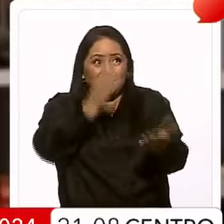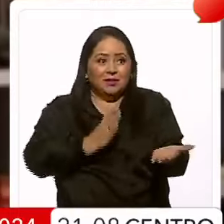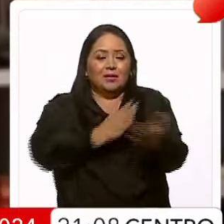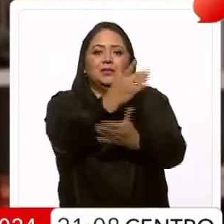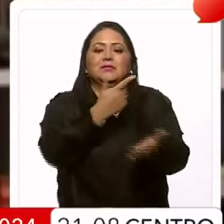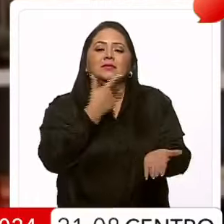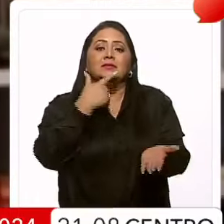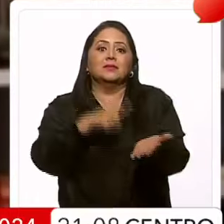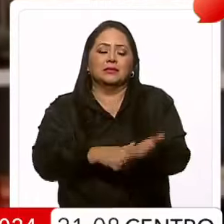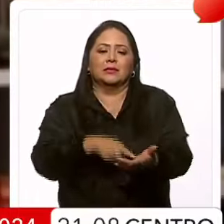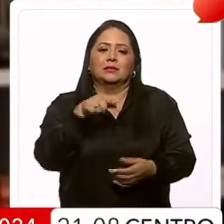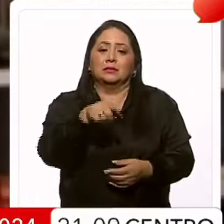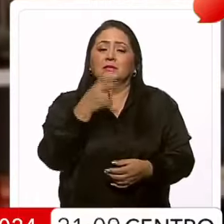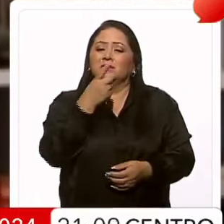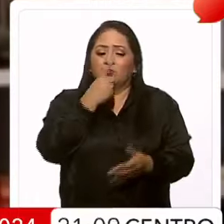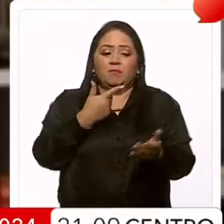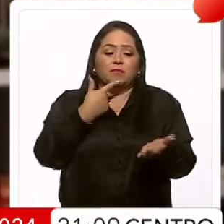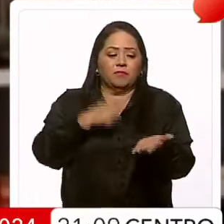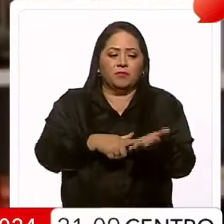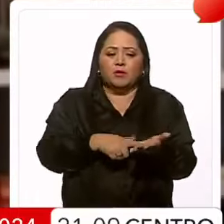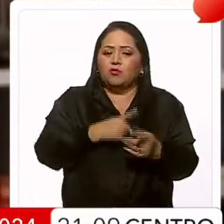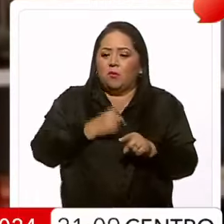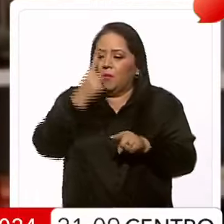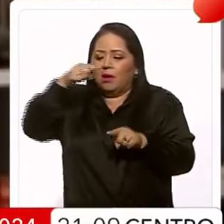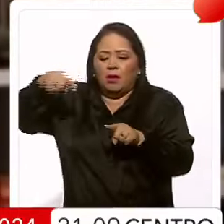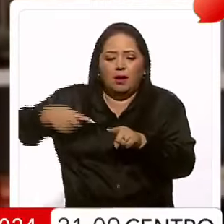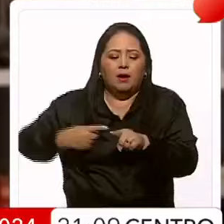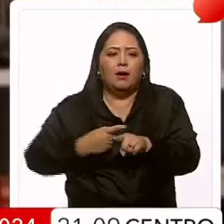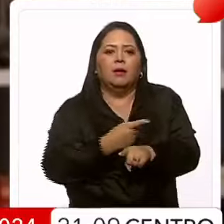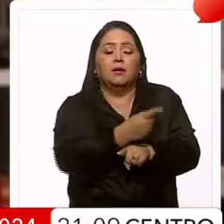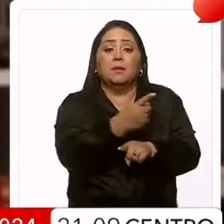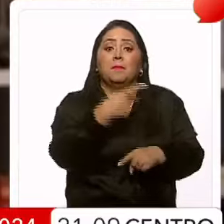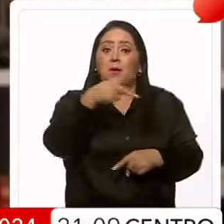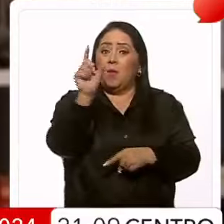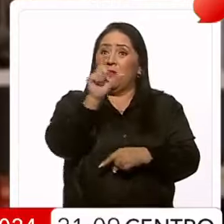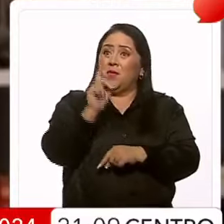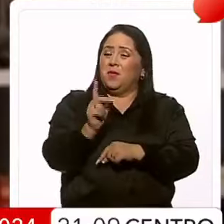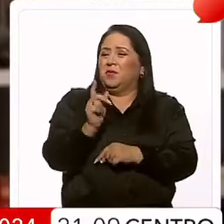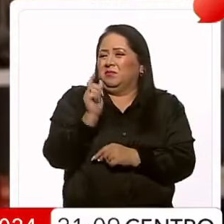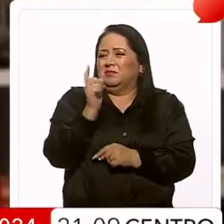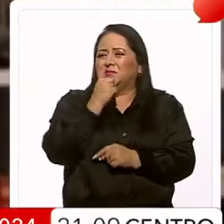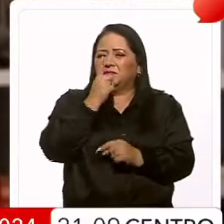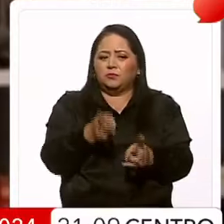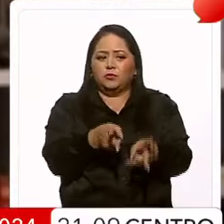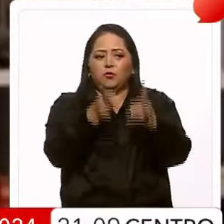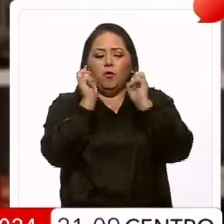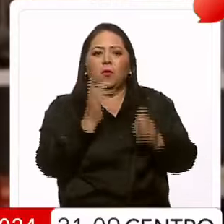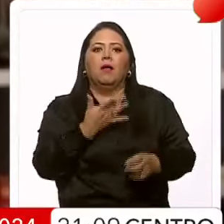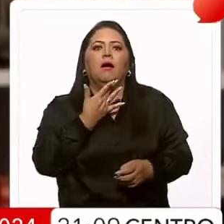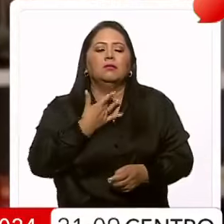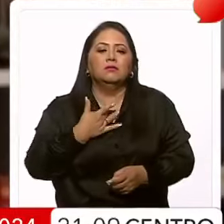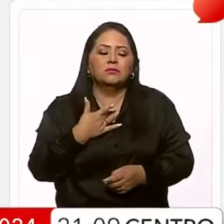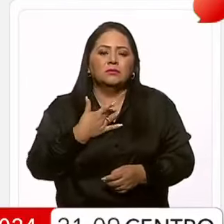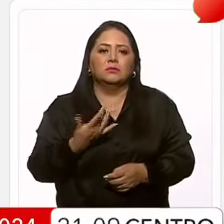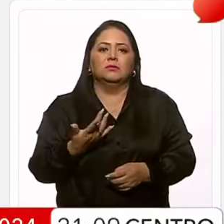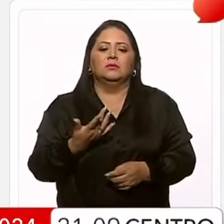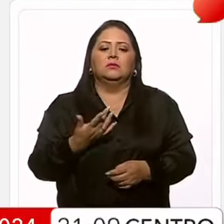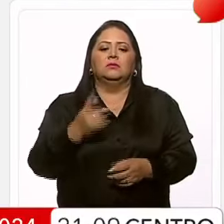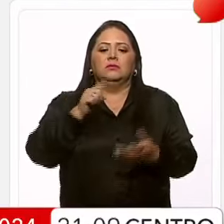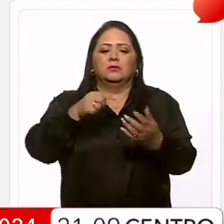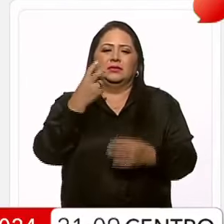pues Celaya es un cruce de caminos, ¿no? Pero cuando viene el tema del robo de combustible que detona